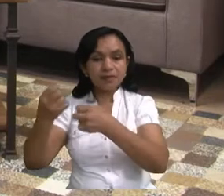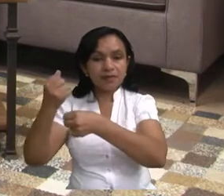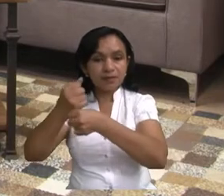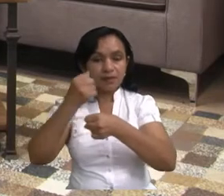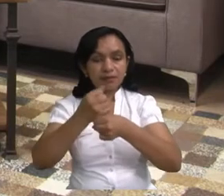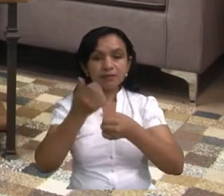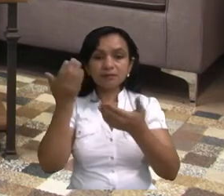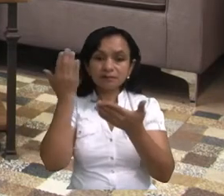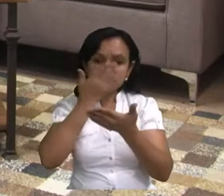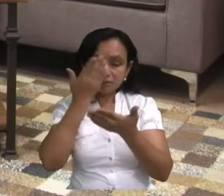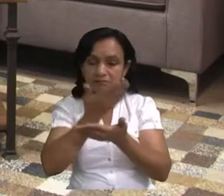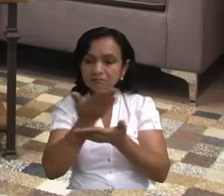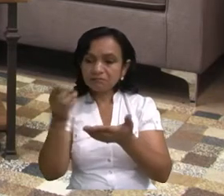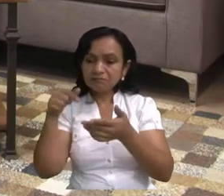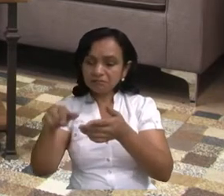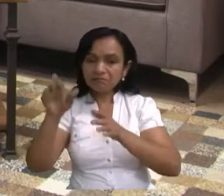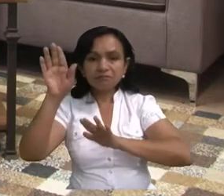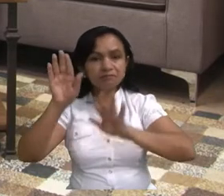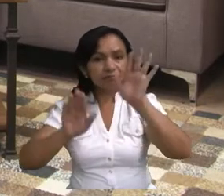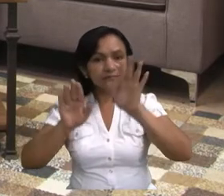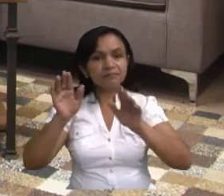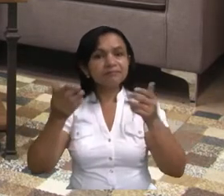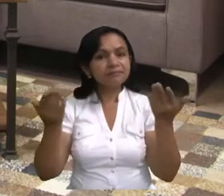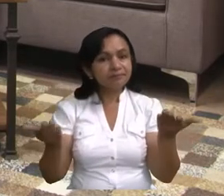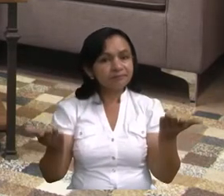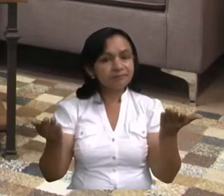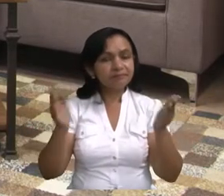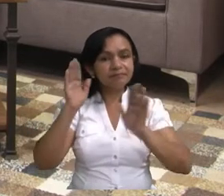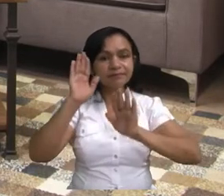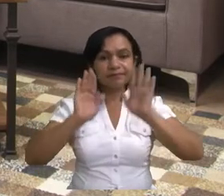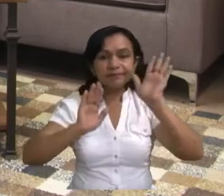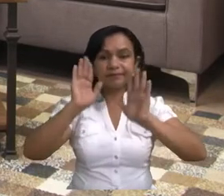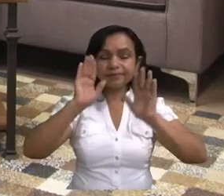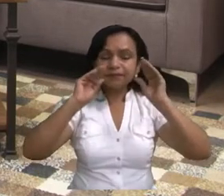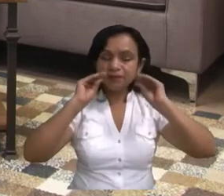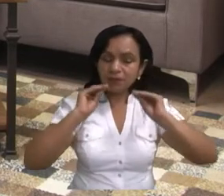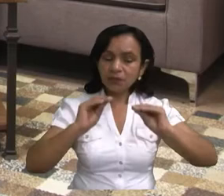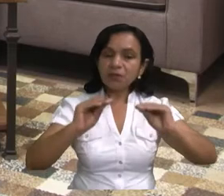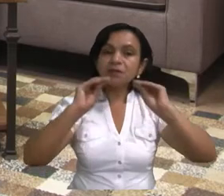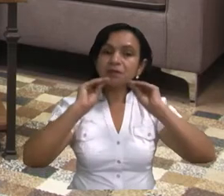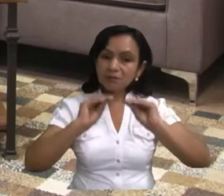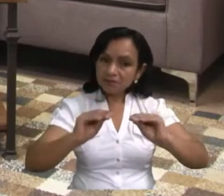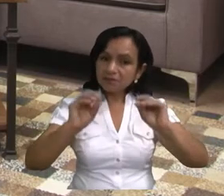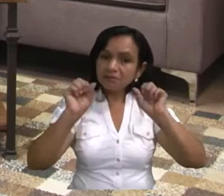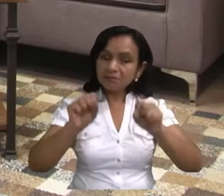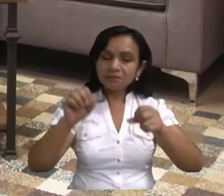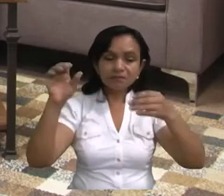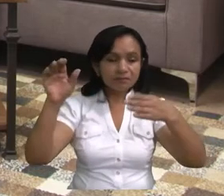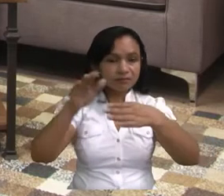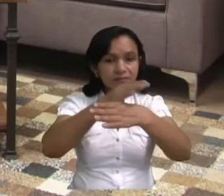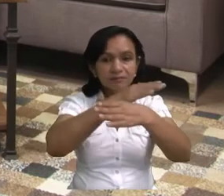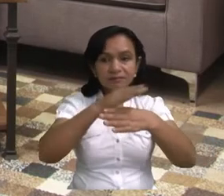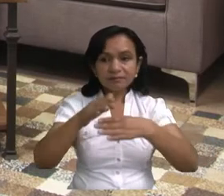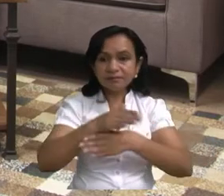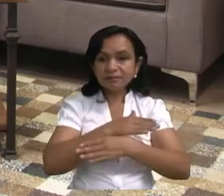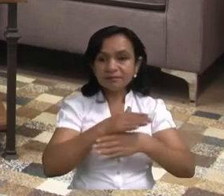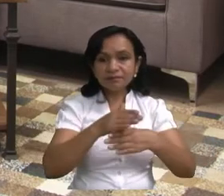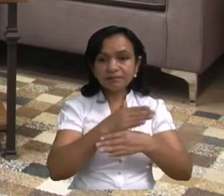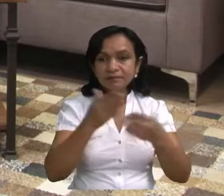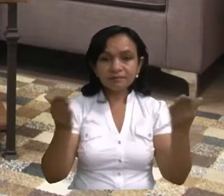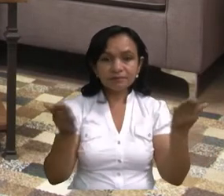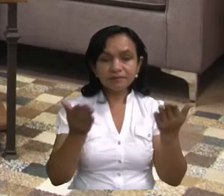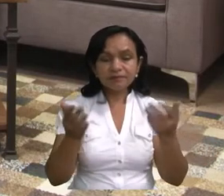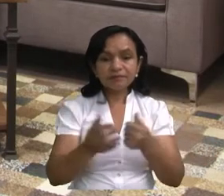articulación a nivel nacional, tenemos participación en educación, en las distintas en los